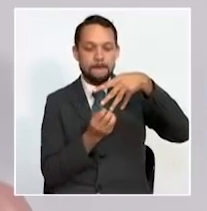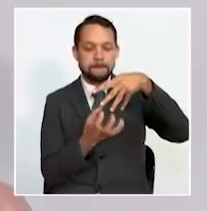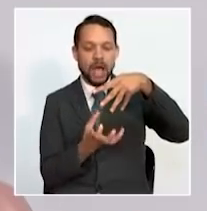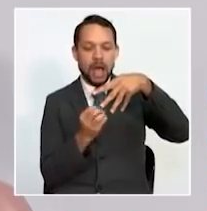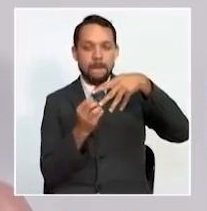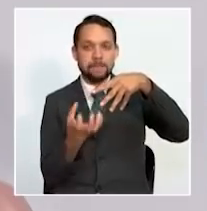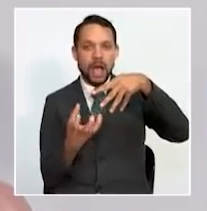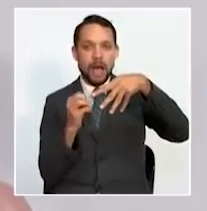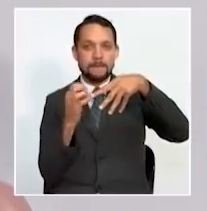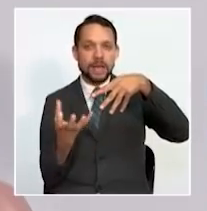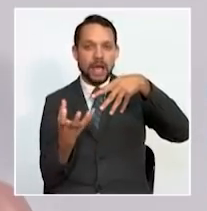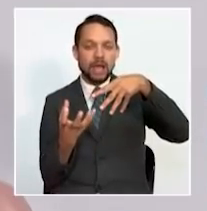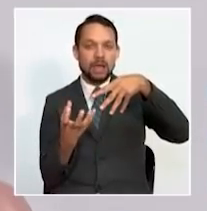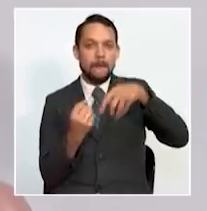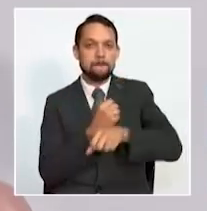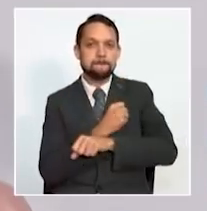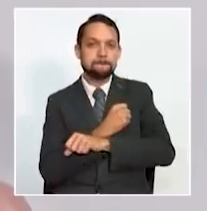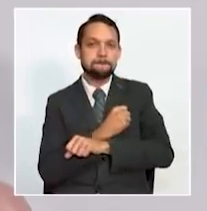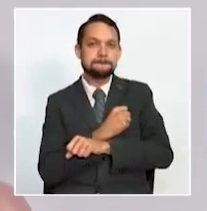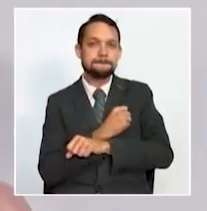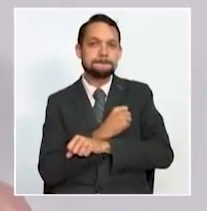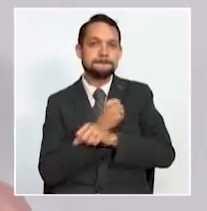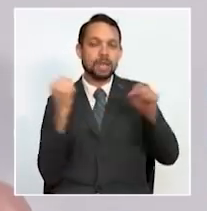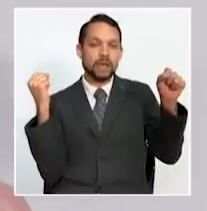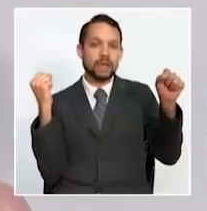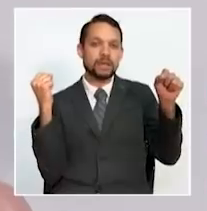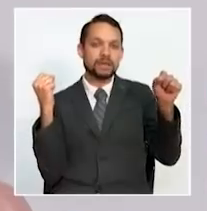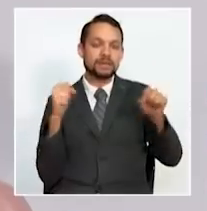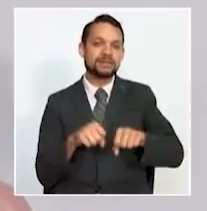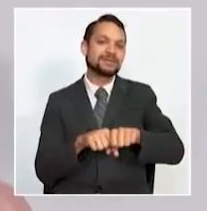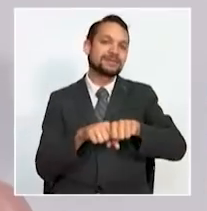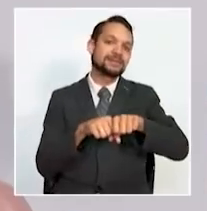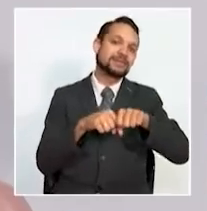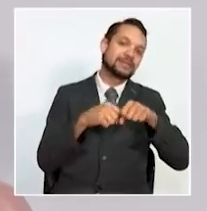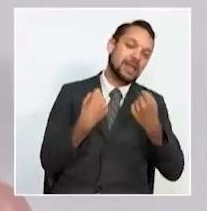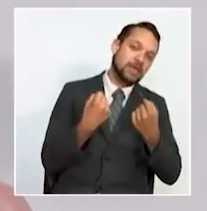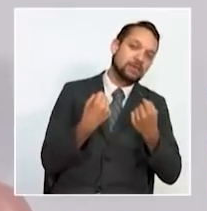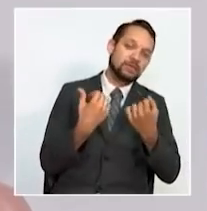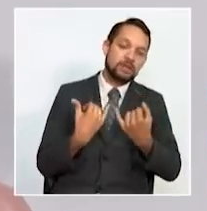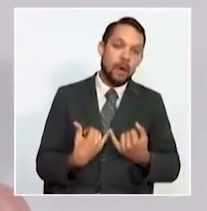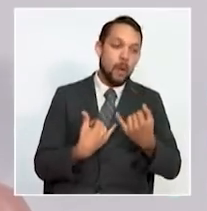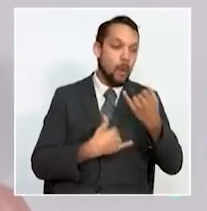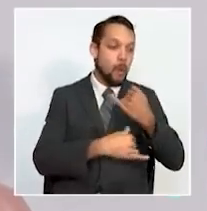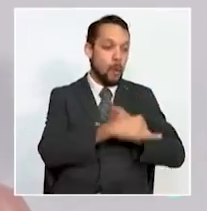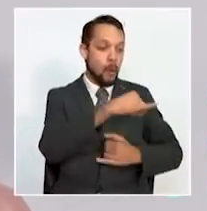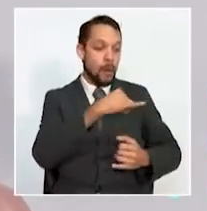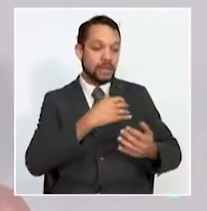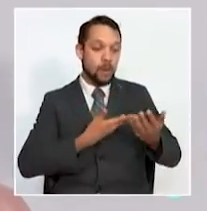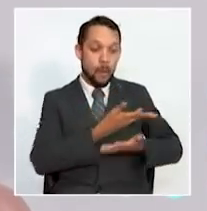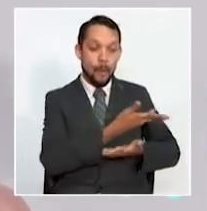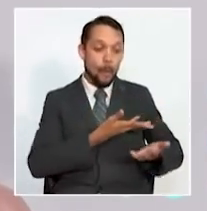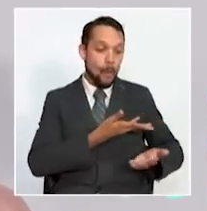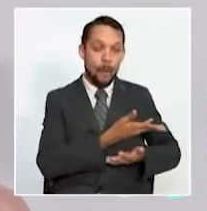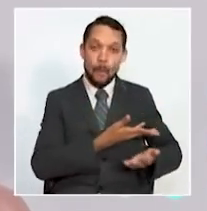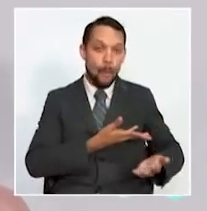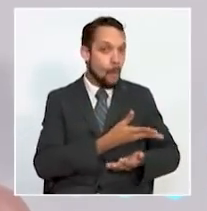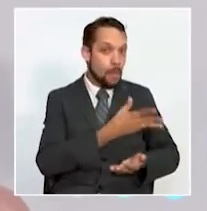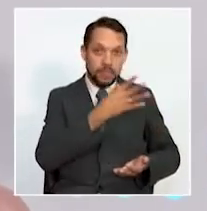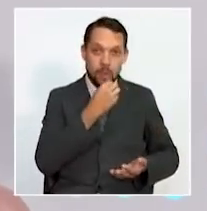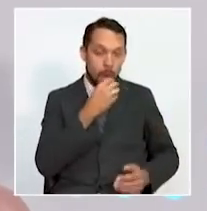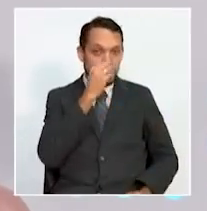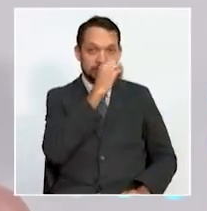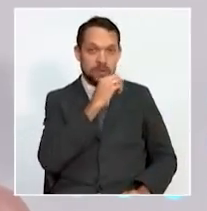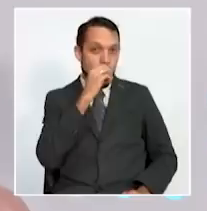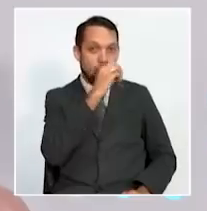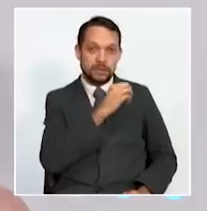colapsar todas estas bombitas y no se realiza correctamente el intercambio gaseoso. Resulta que aquí es donde nosotros tenemos que empezar